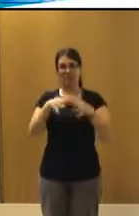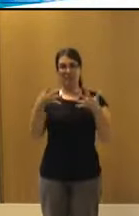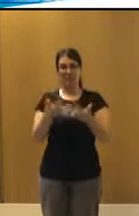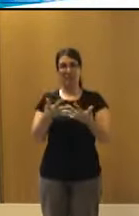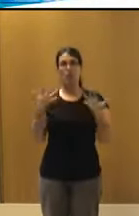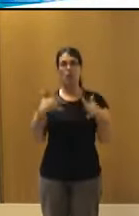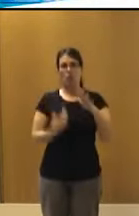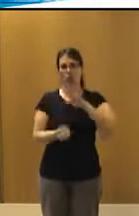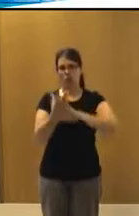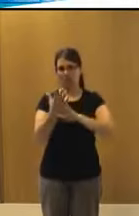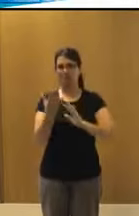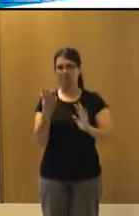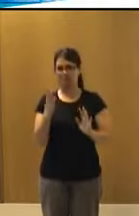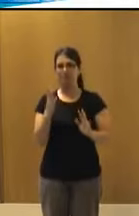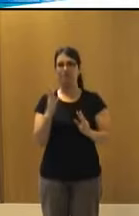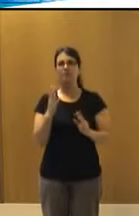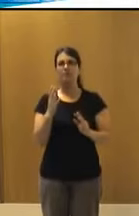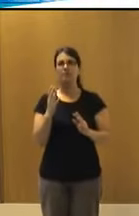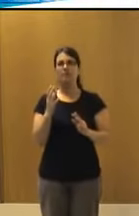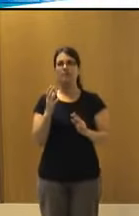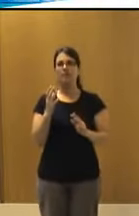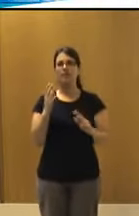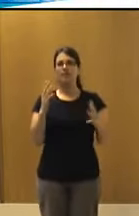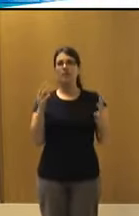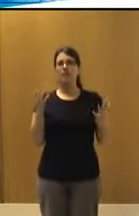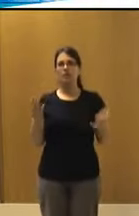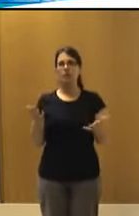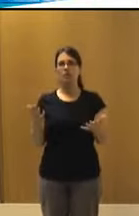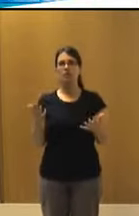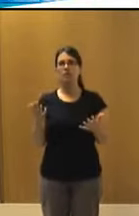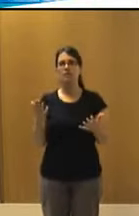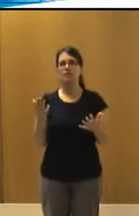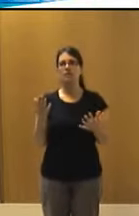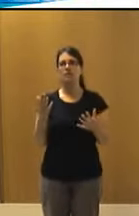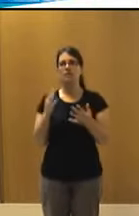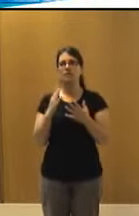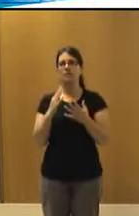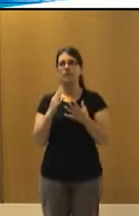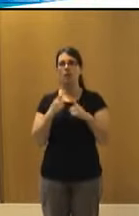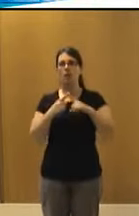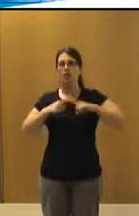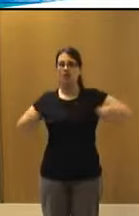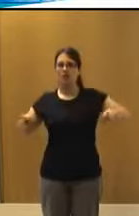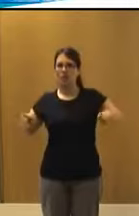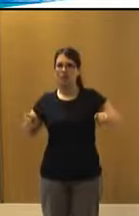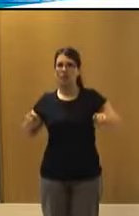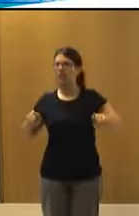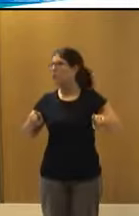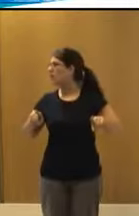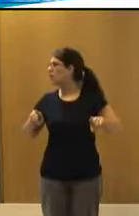nuestros internautas, de dónde vienen. Y entonces, no hay tanto desfase